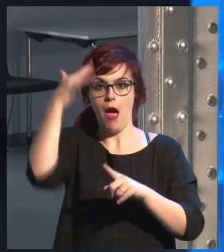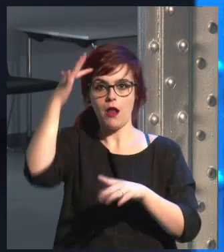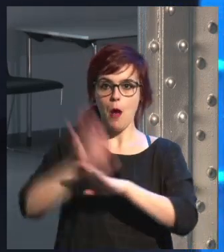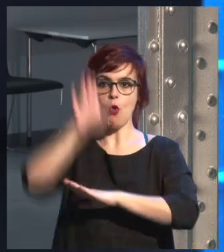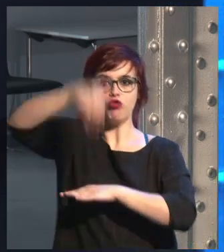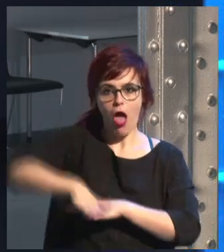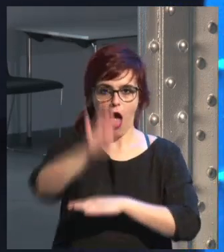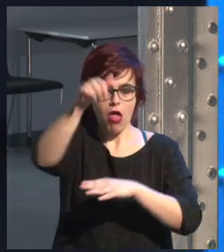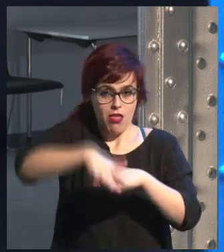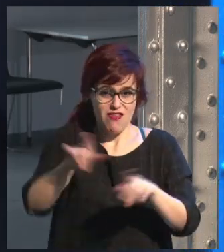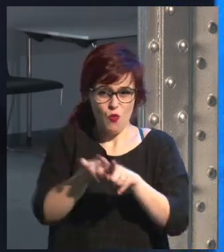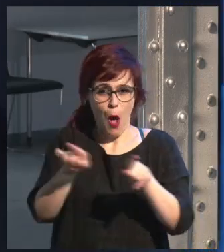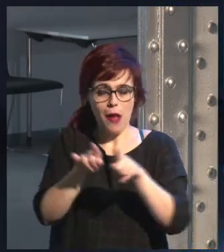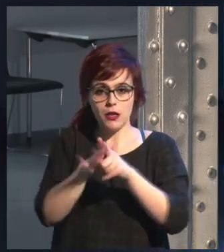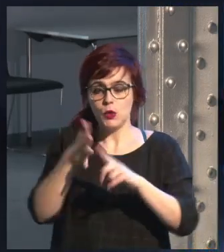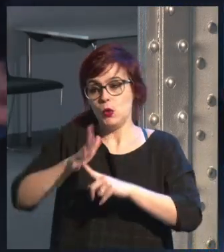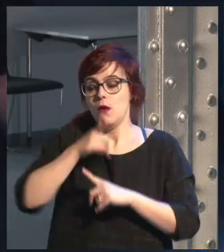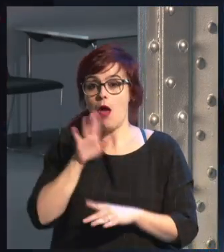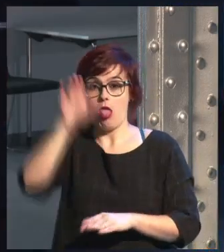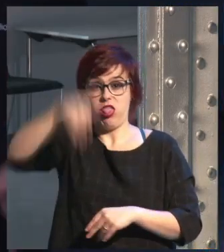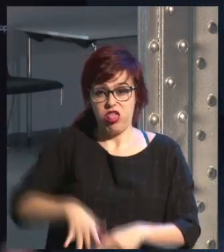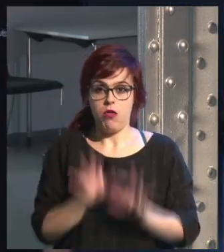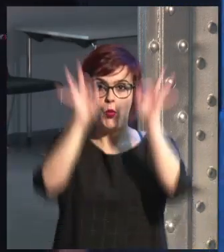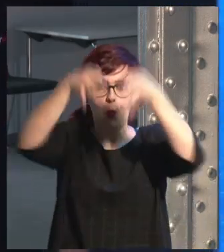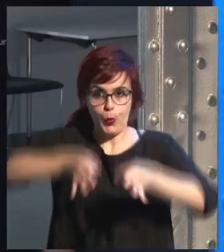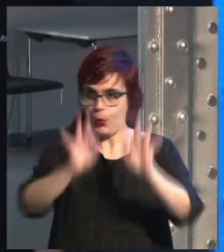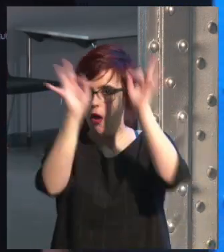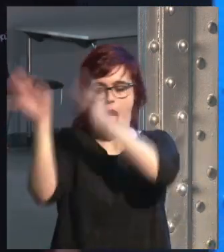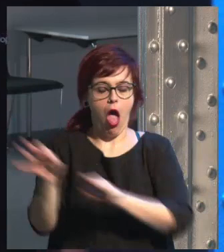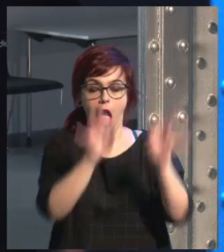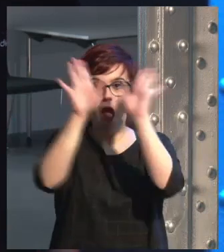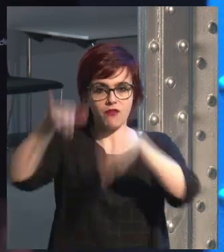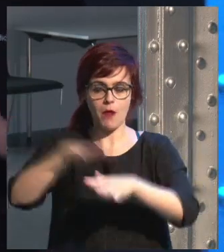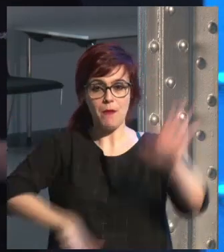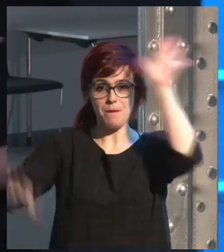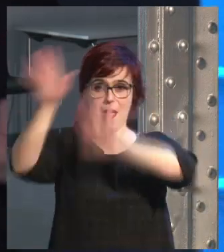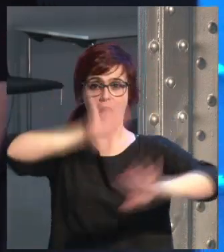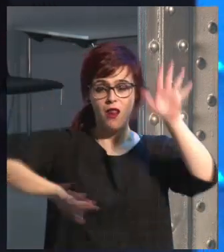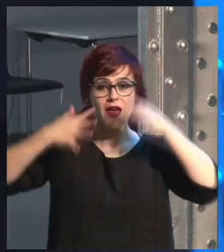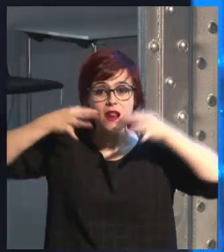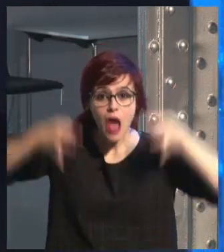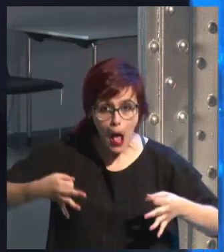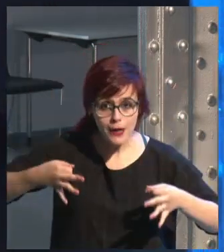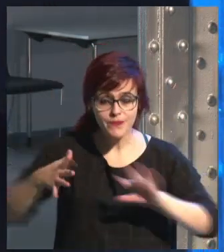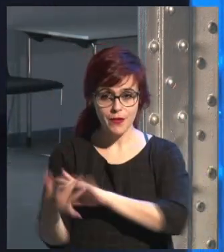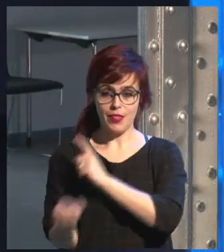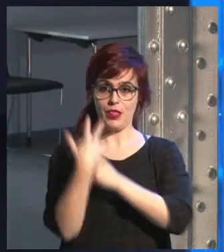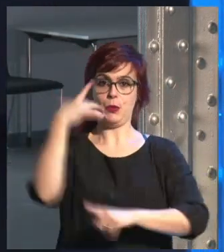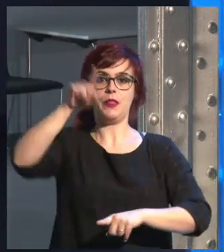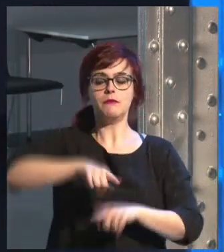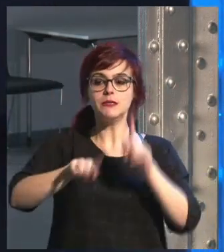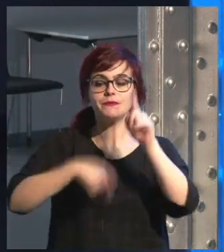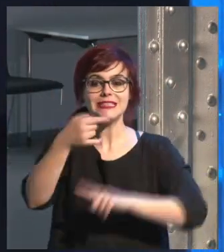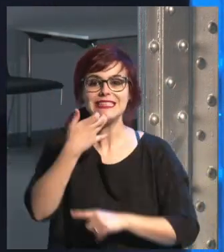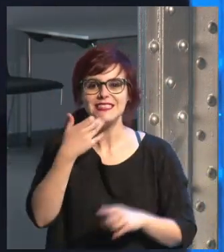red virtual. A quien le guste son fenomenales, pero acabas... Vamos. Primero, porque si realmente te mareas en la realidad, te vas a marear. Pero además, si